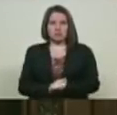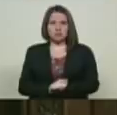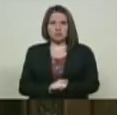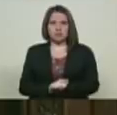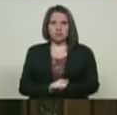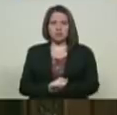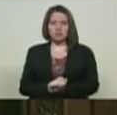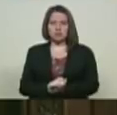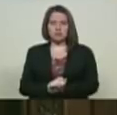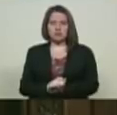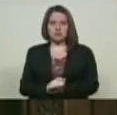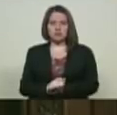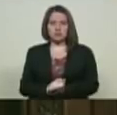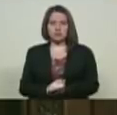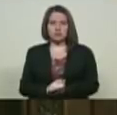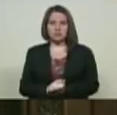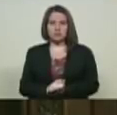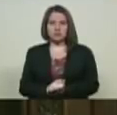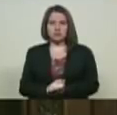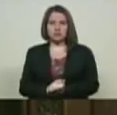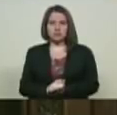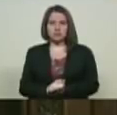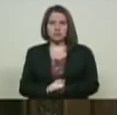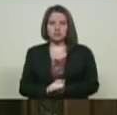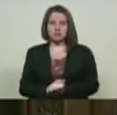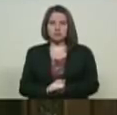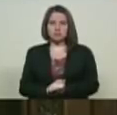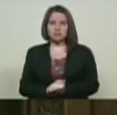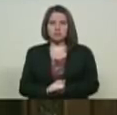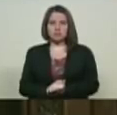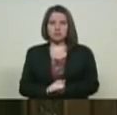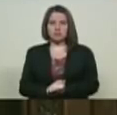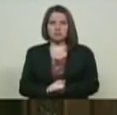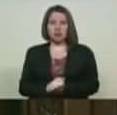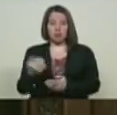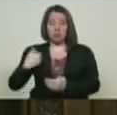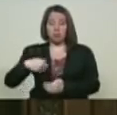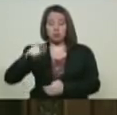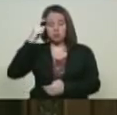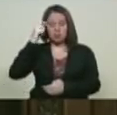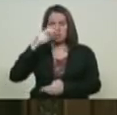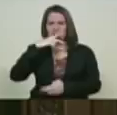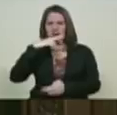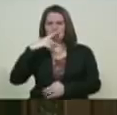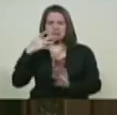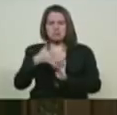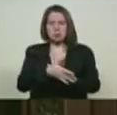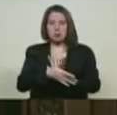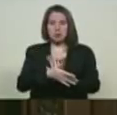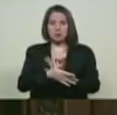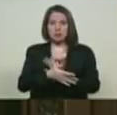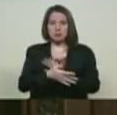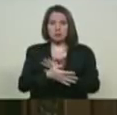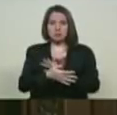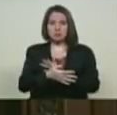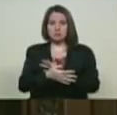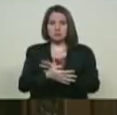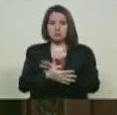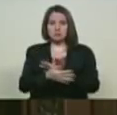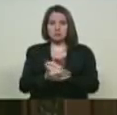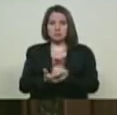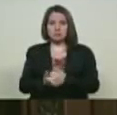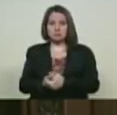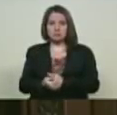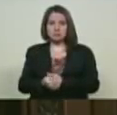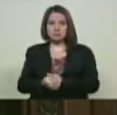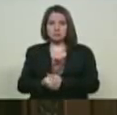que daremos a conocer en el transcurso de los próximos días, y sus primeras declaraciones, él narra, ¿no?,